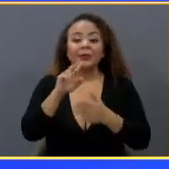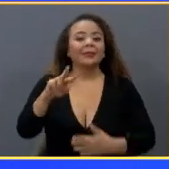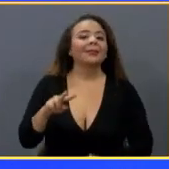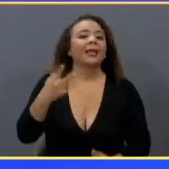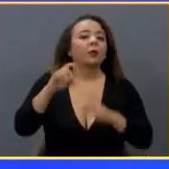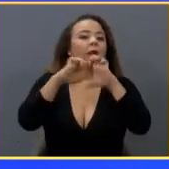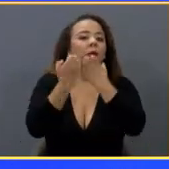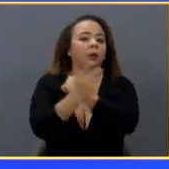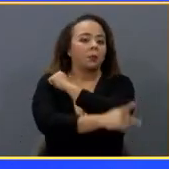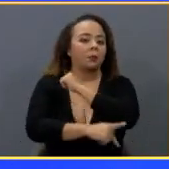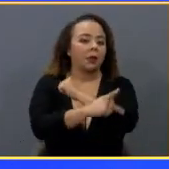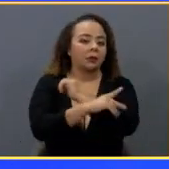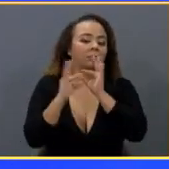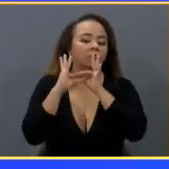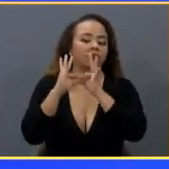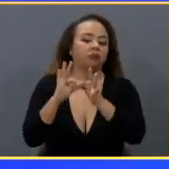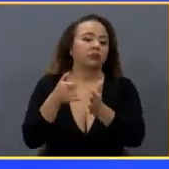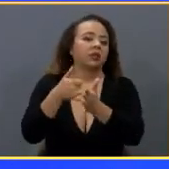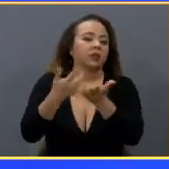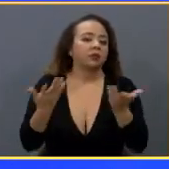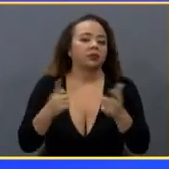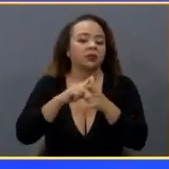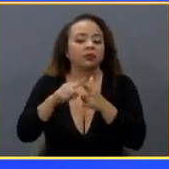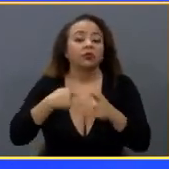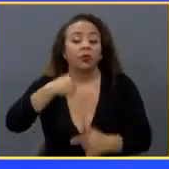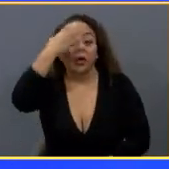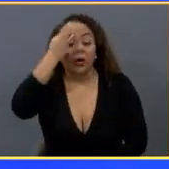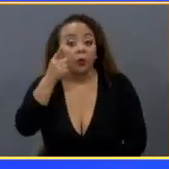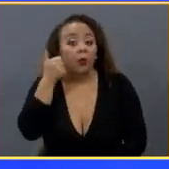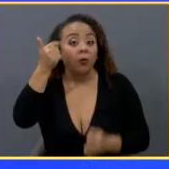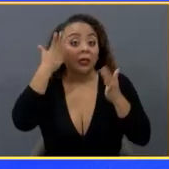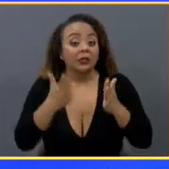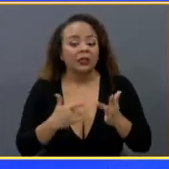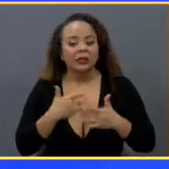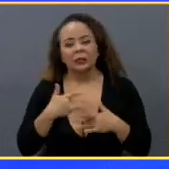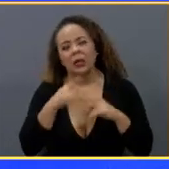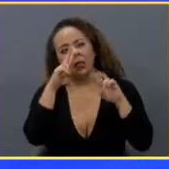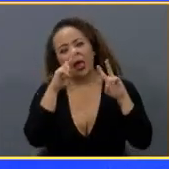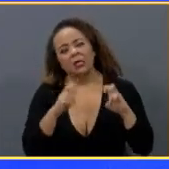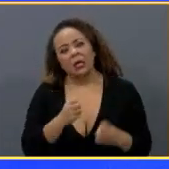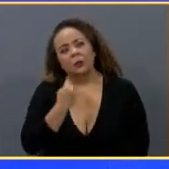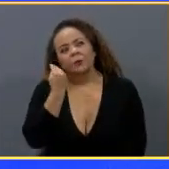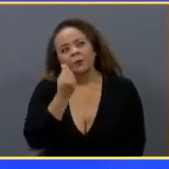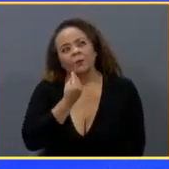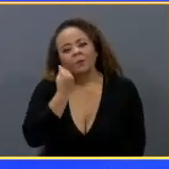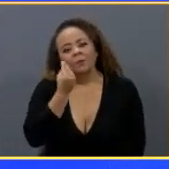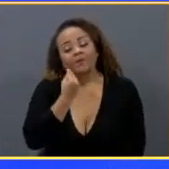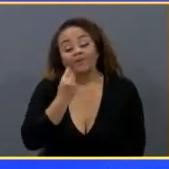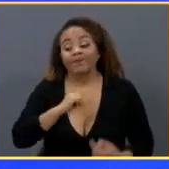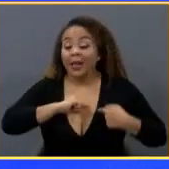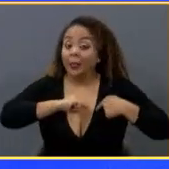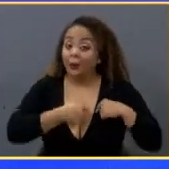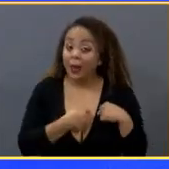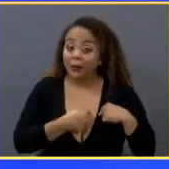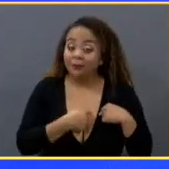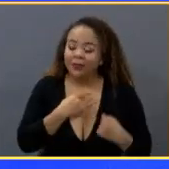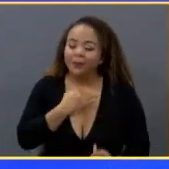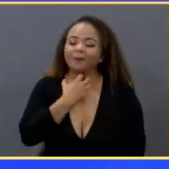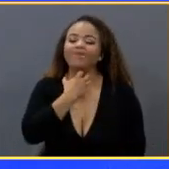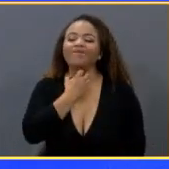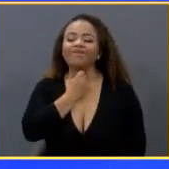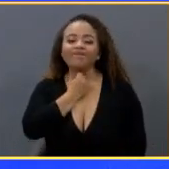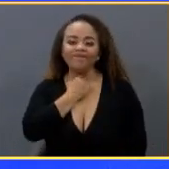segundo equipo del país en cuanto a cetros. Entonces, yo creo que un liguista, si se sienta a analizarlo, aunque le duela, aunque trague